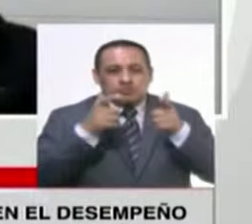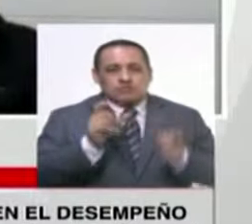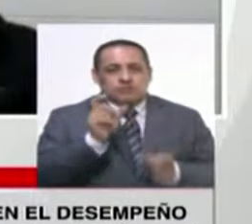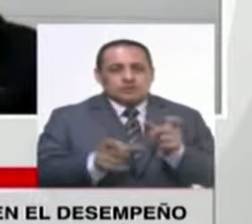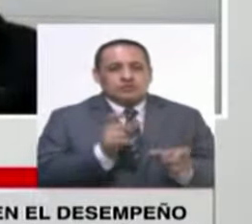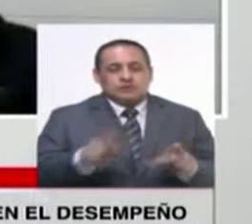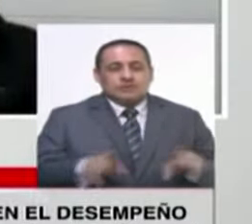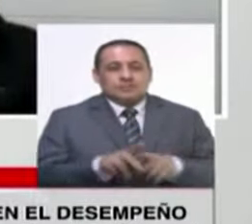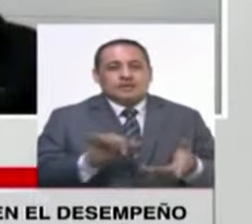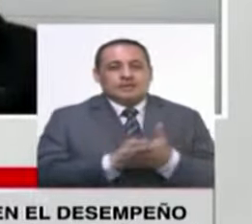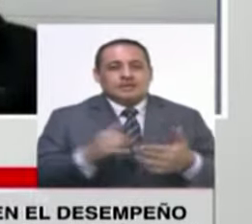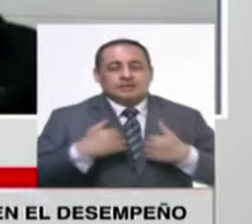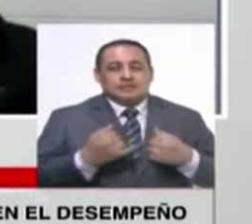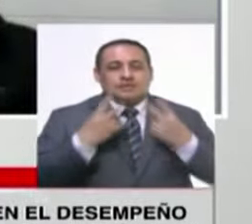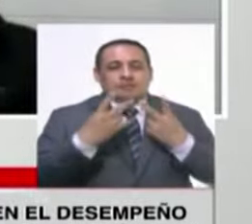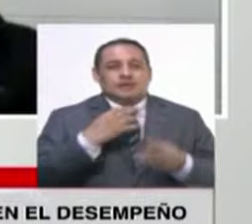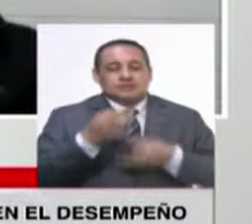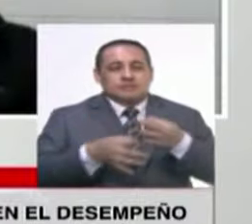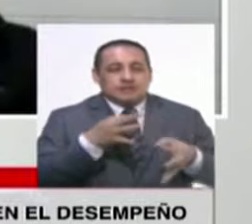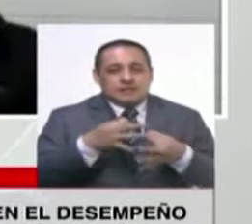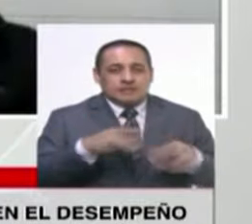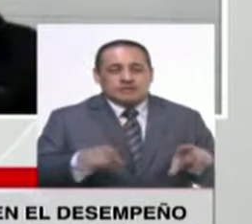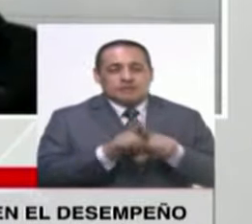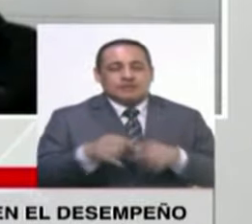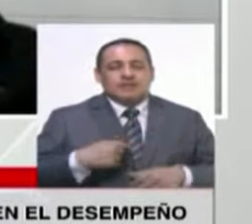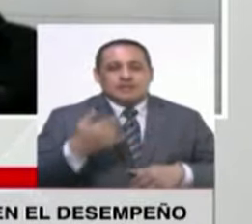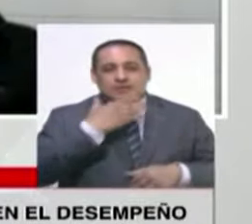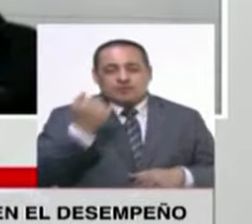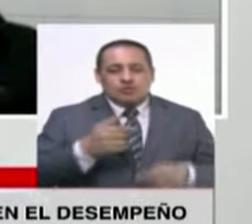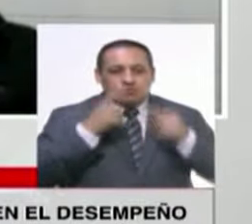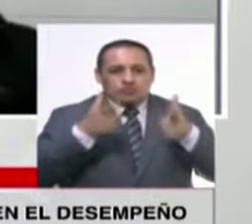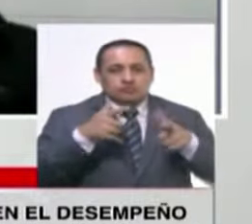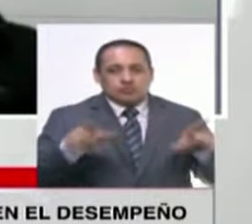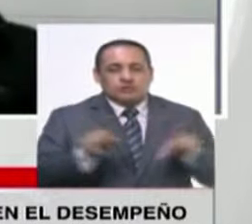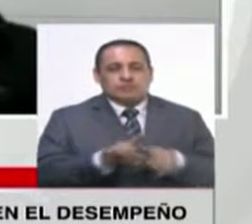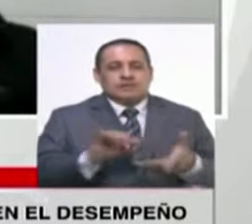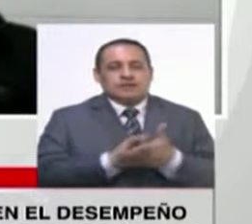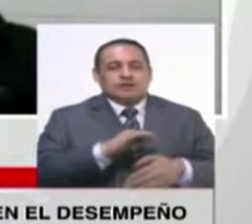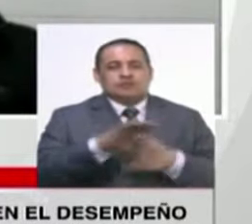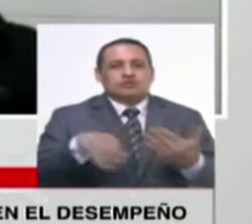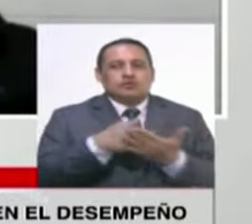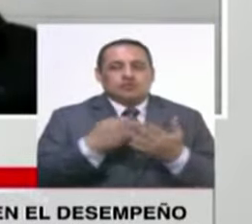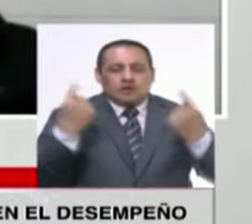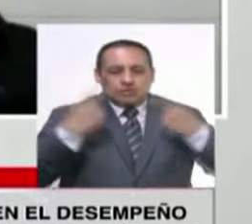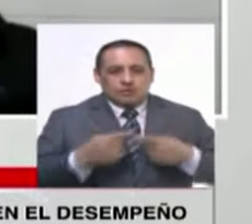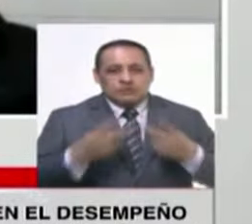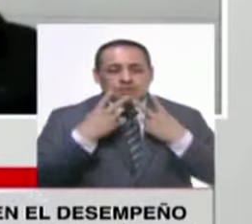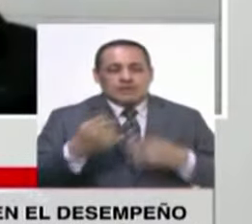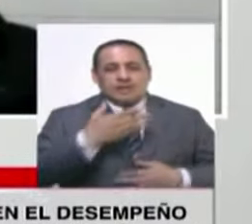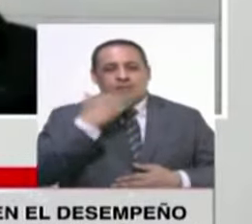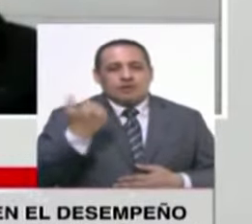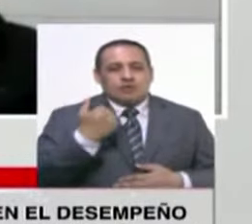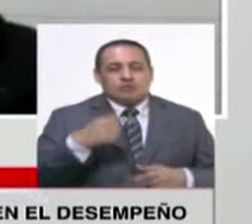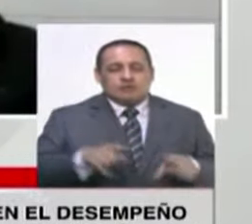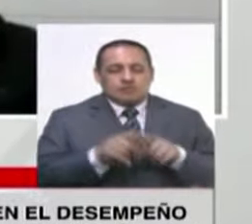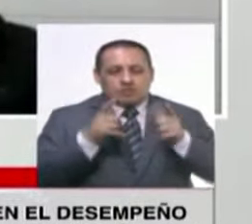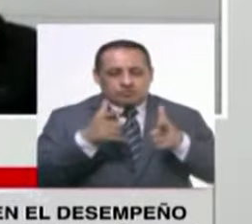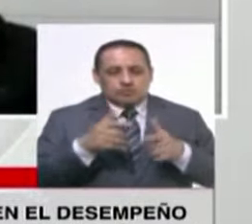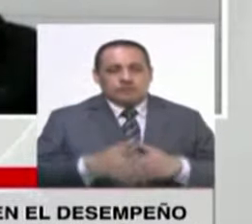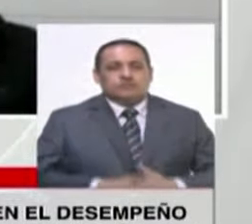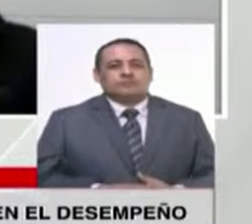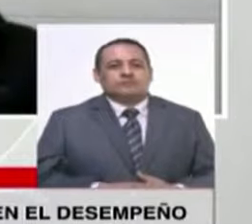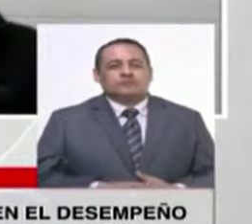personal. Le mencioné que la mejor seguridad es hacer público todo. Esa es la mejor seguridad, señor